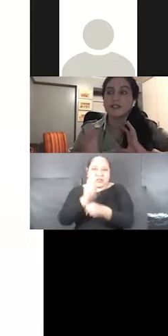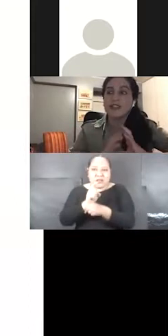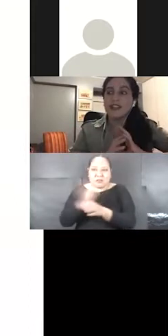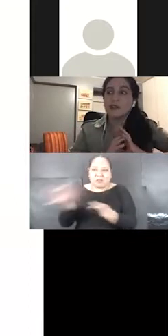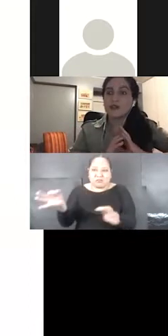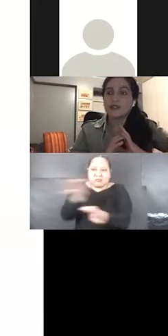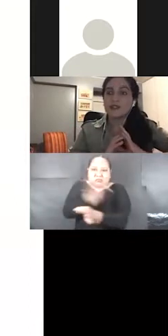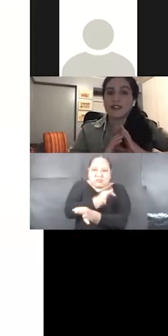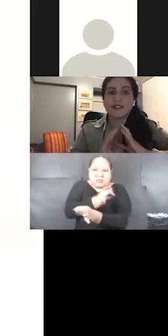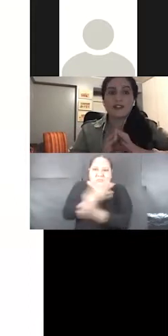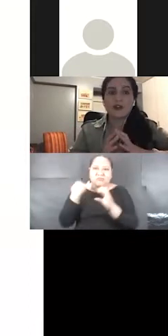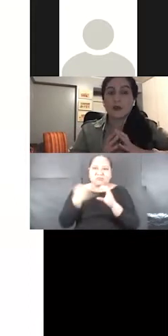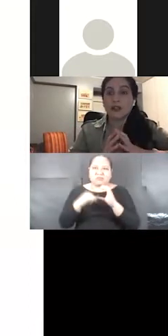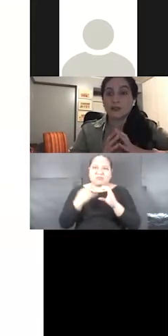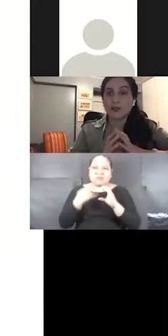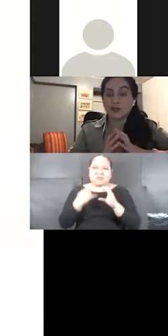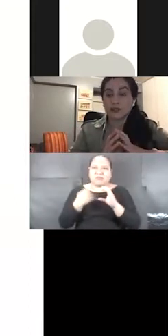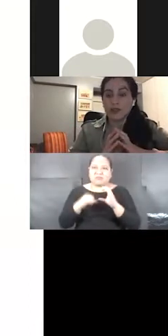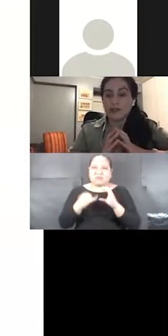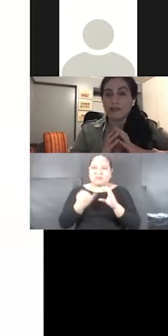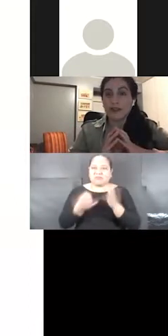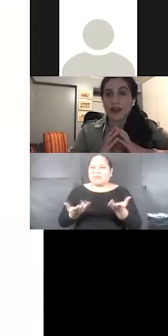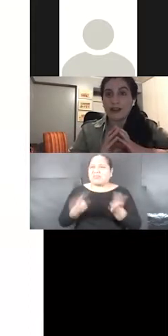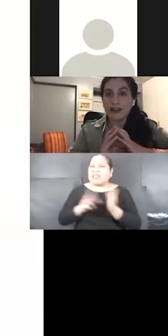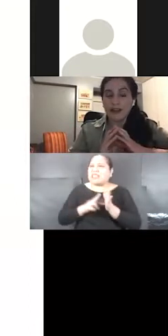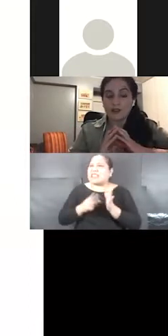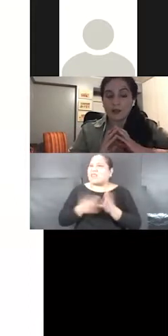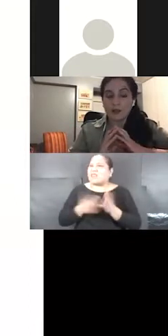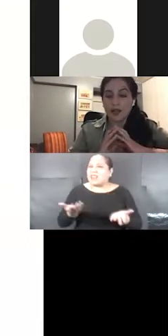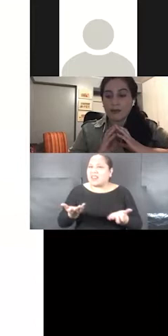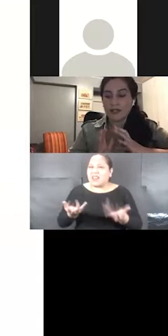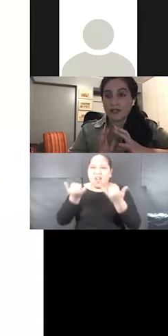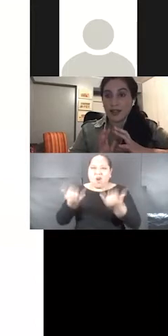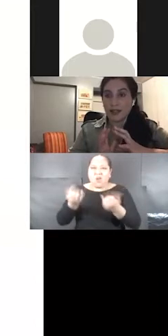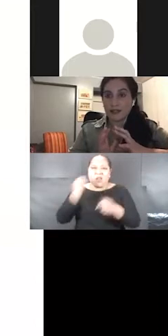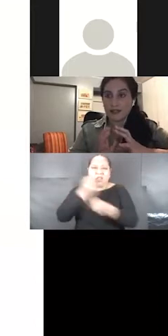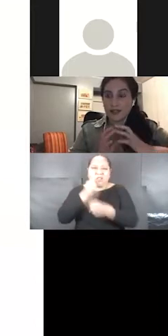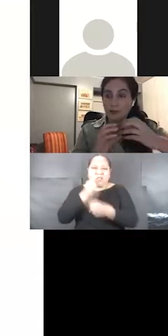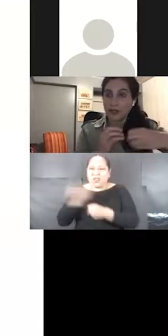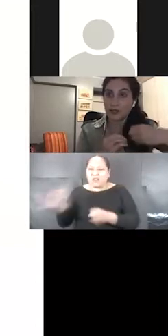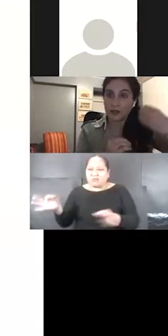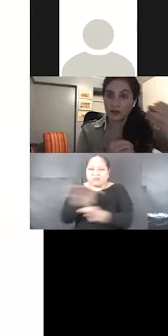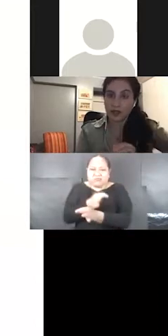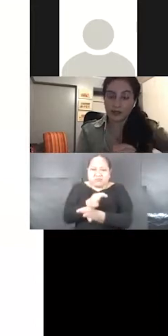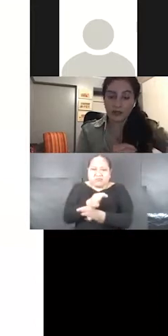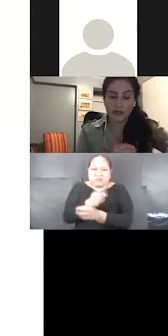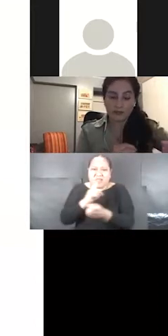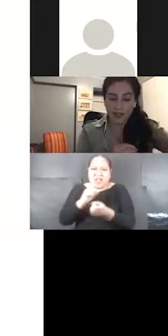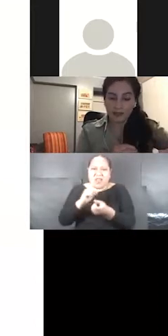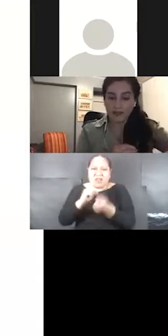¿no? Entonces, ¿qué significó para nosotros trabajar estos programas digitales y poder